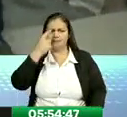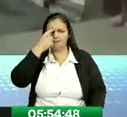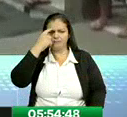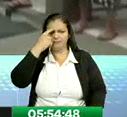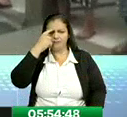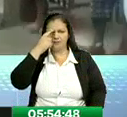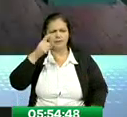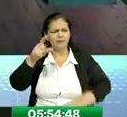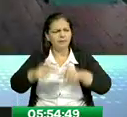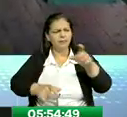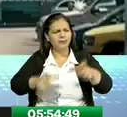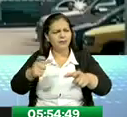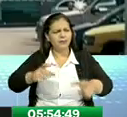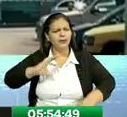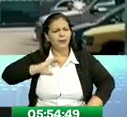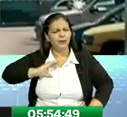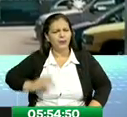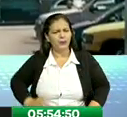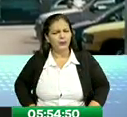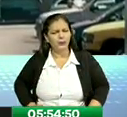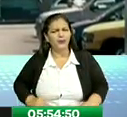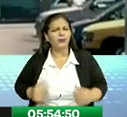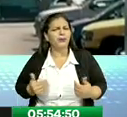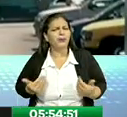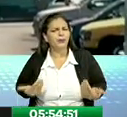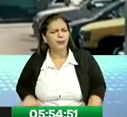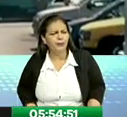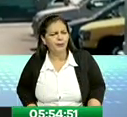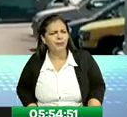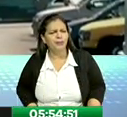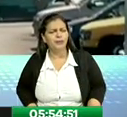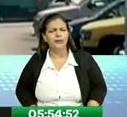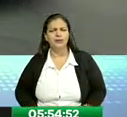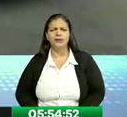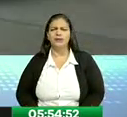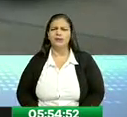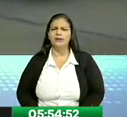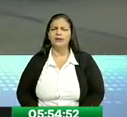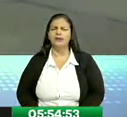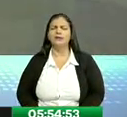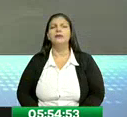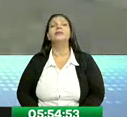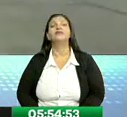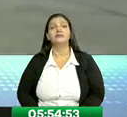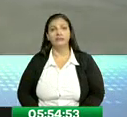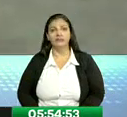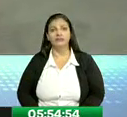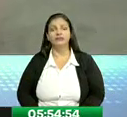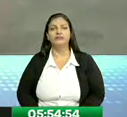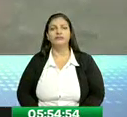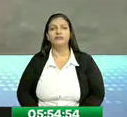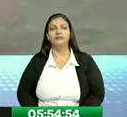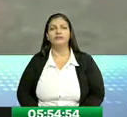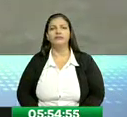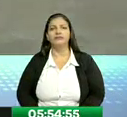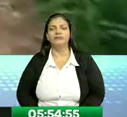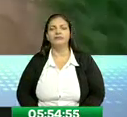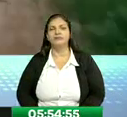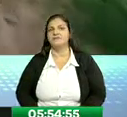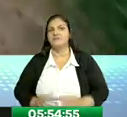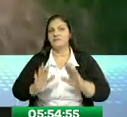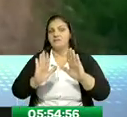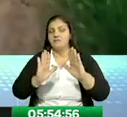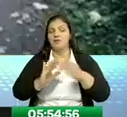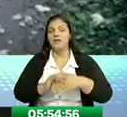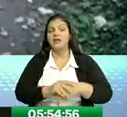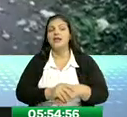o también de los familiares que están cerca, involucrarse más del tema y si hay una situación en especial, un maltrato,